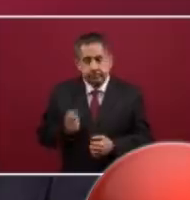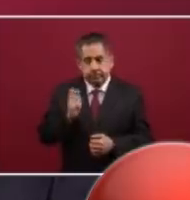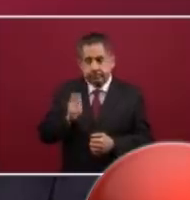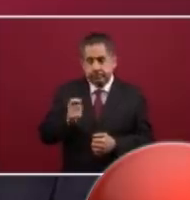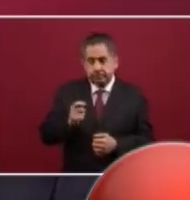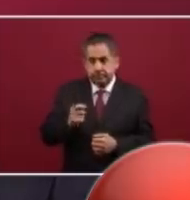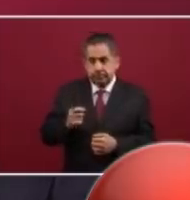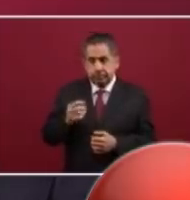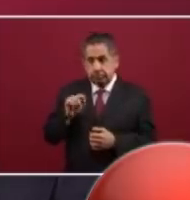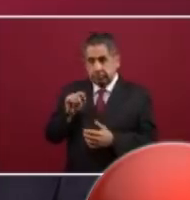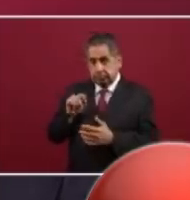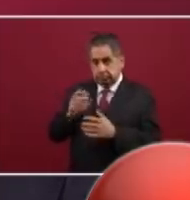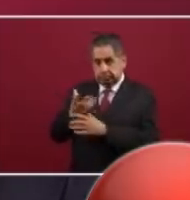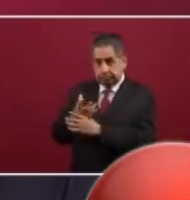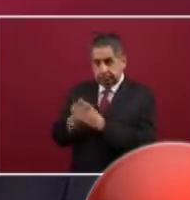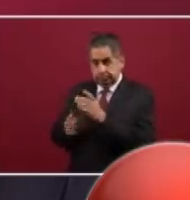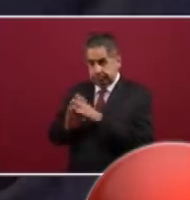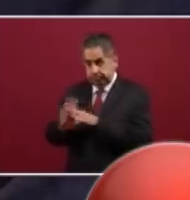muchos casos